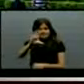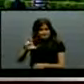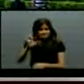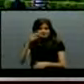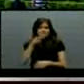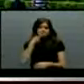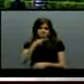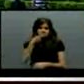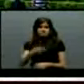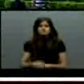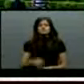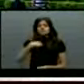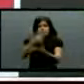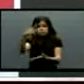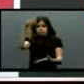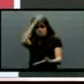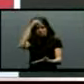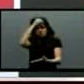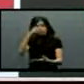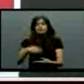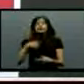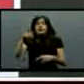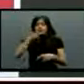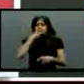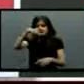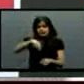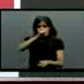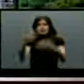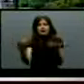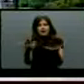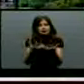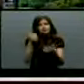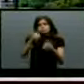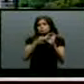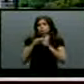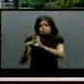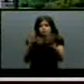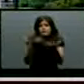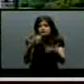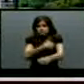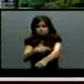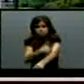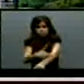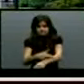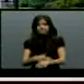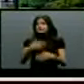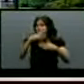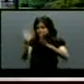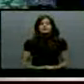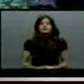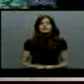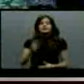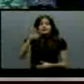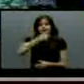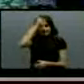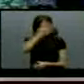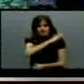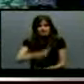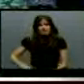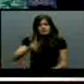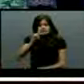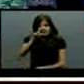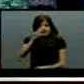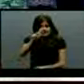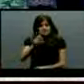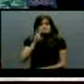son este gobierno y además utilizan muchos de los recursos precisamente para el tema electoral. Sin embargo, es un partido que